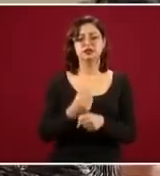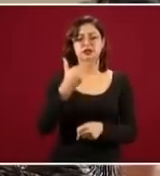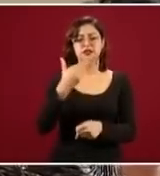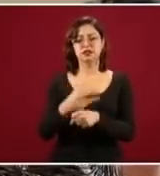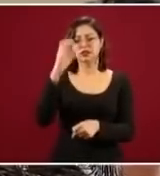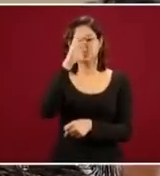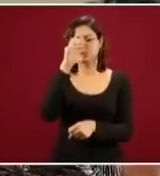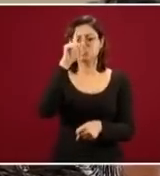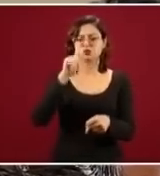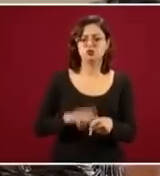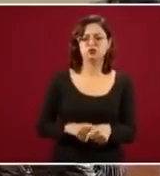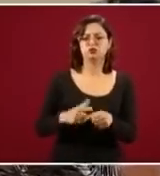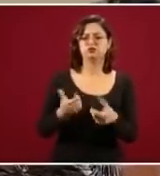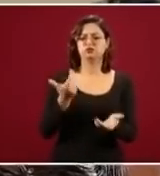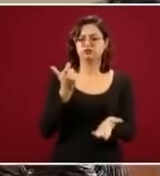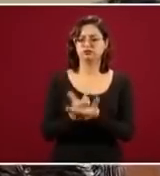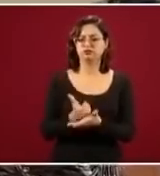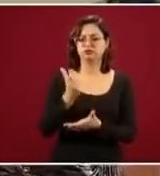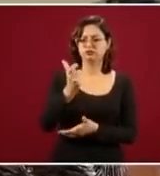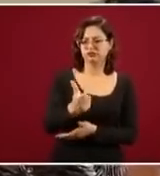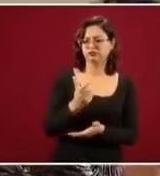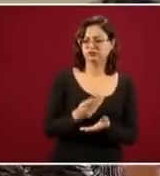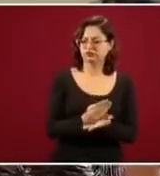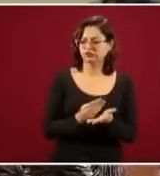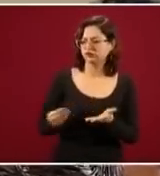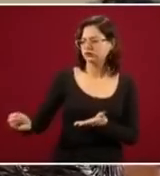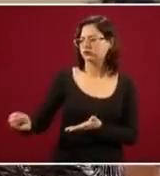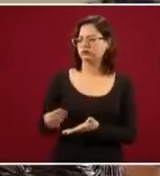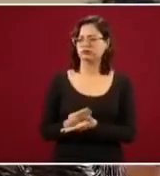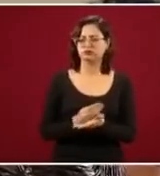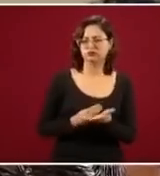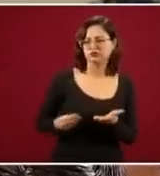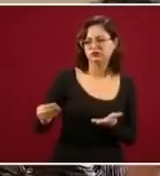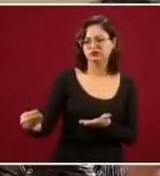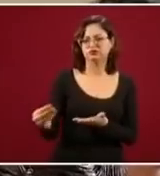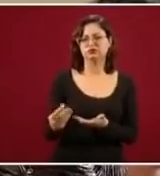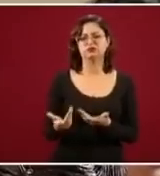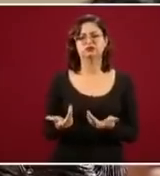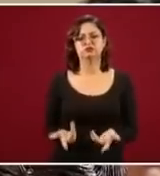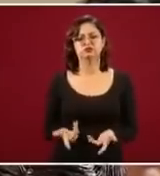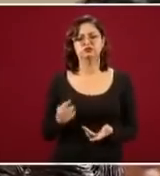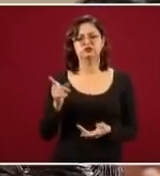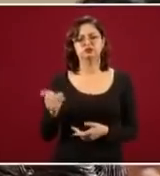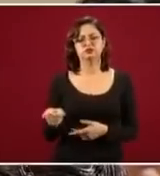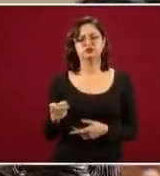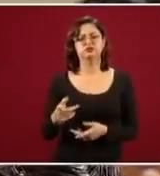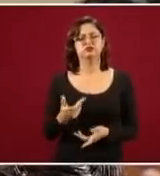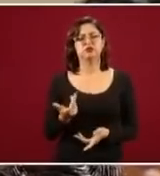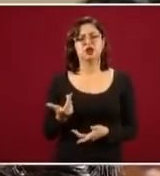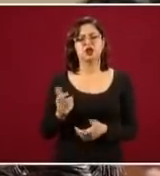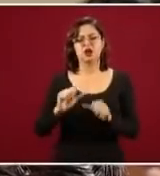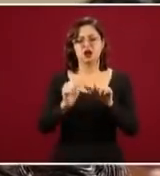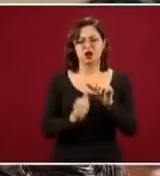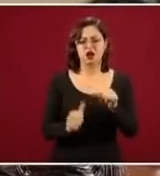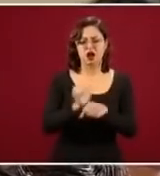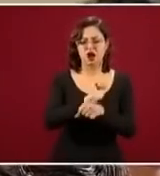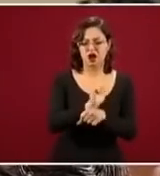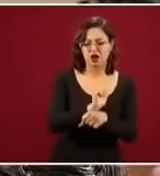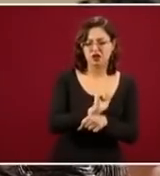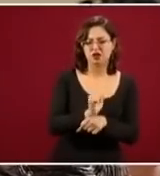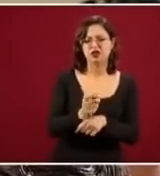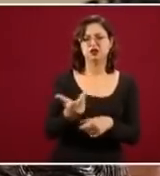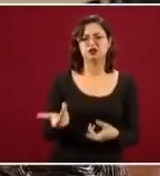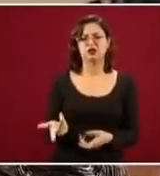está triangulando pagos a artistas a través de prestadores de servicios como